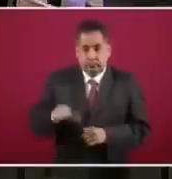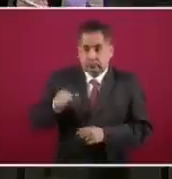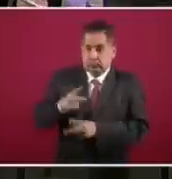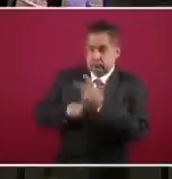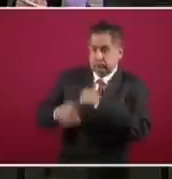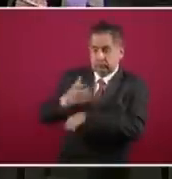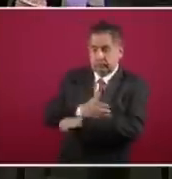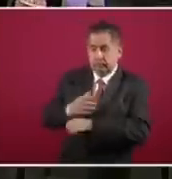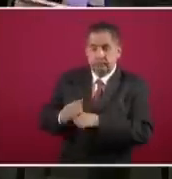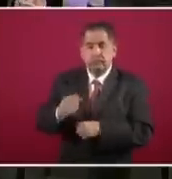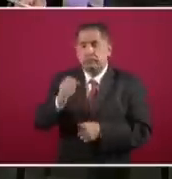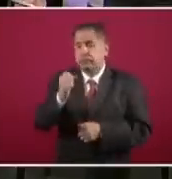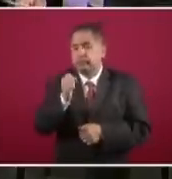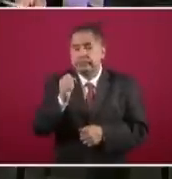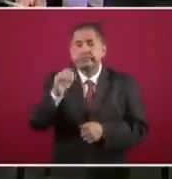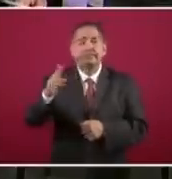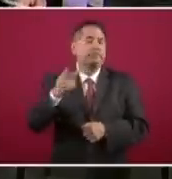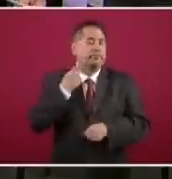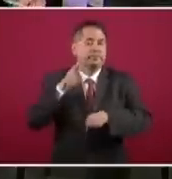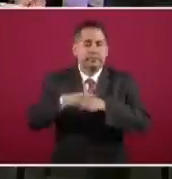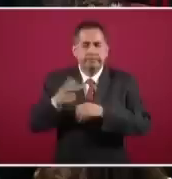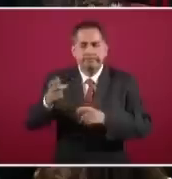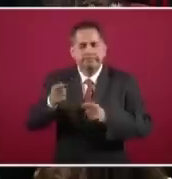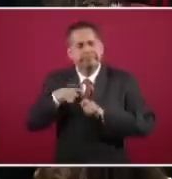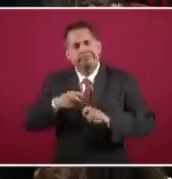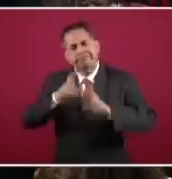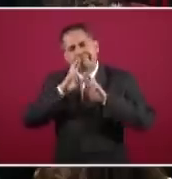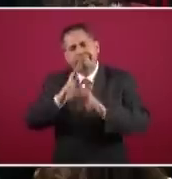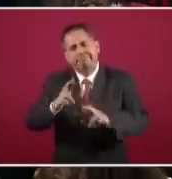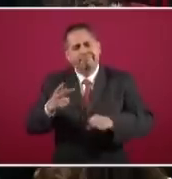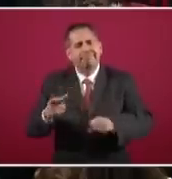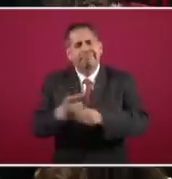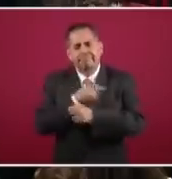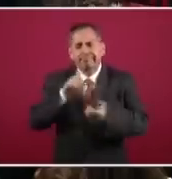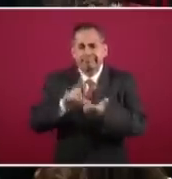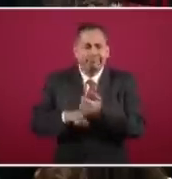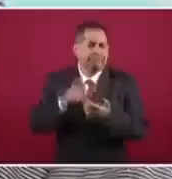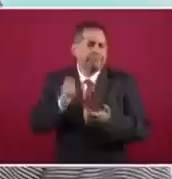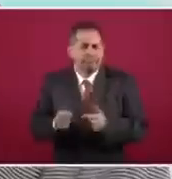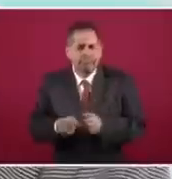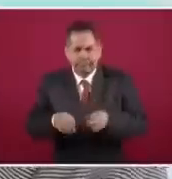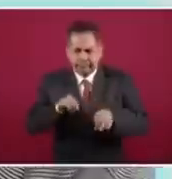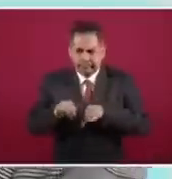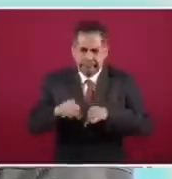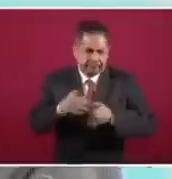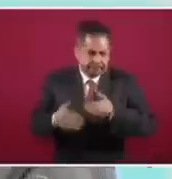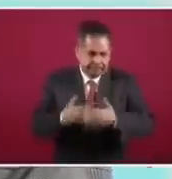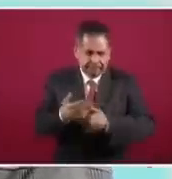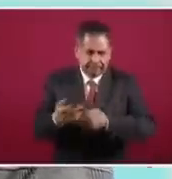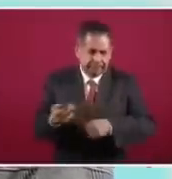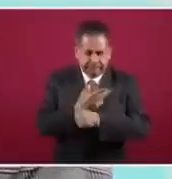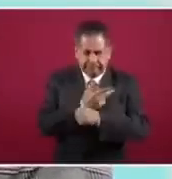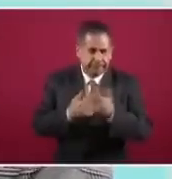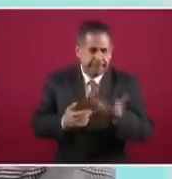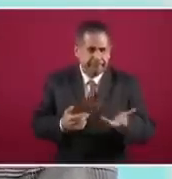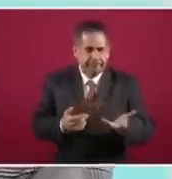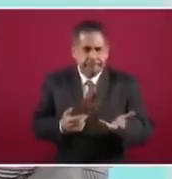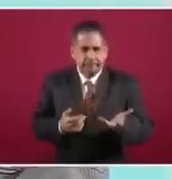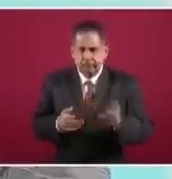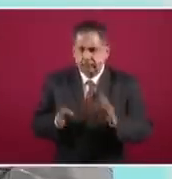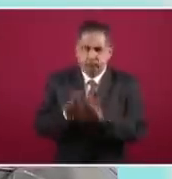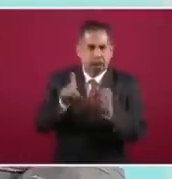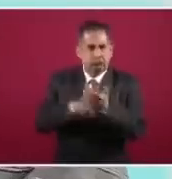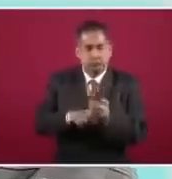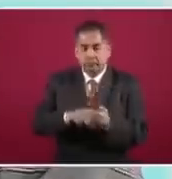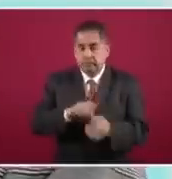la subprocuradora para darnos los resultados justamente de ese trabajo que se realizó de